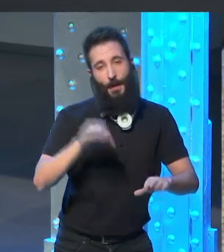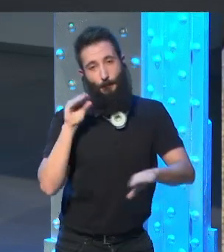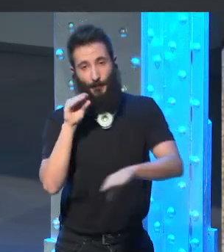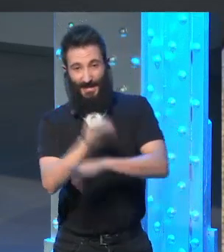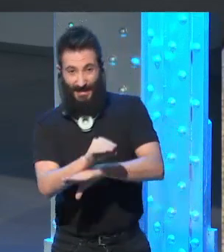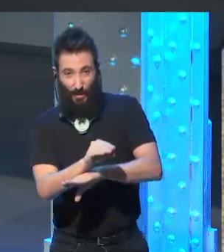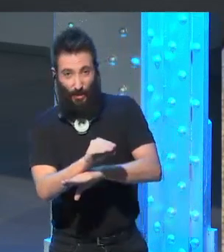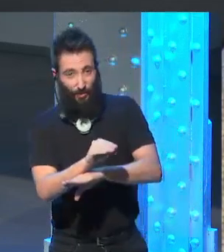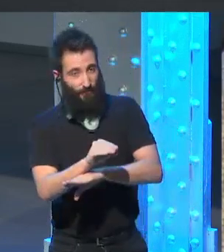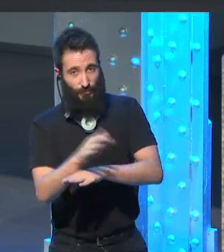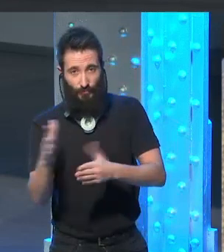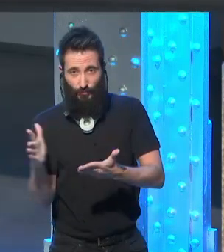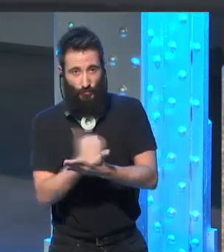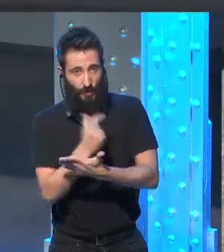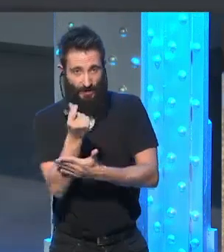toda la inversión,